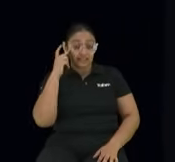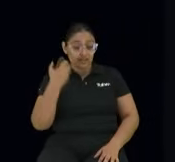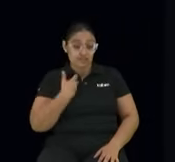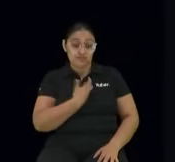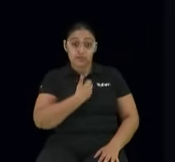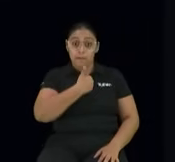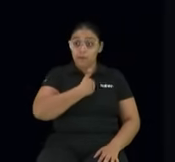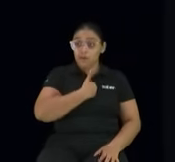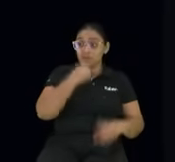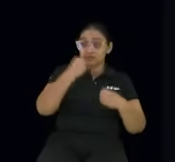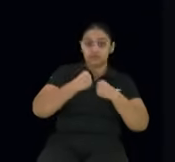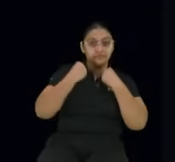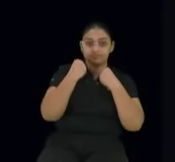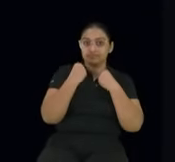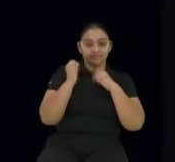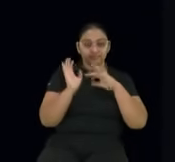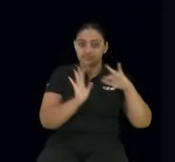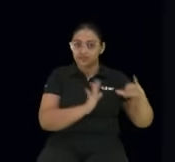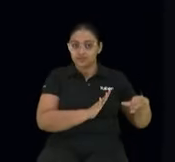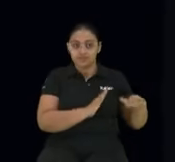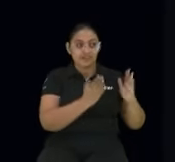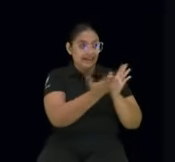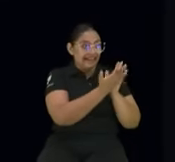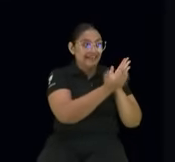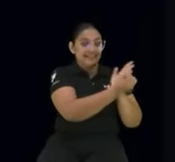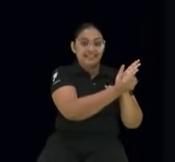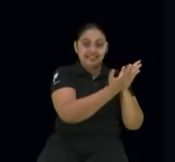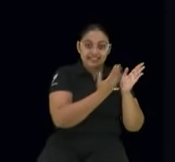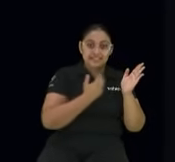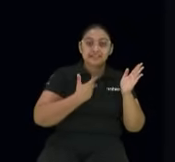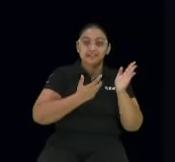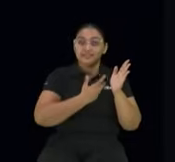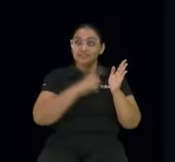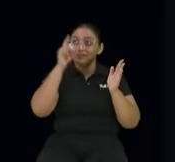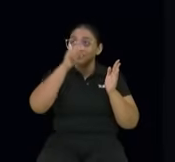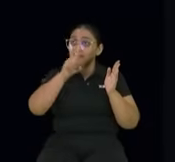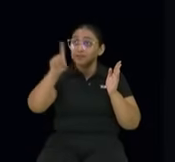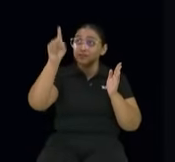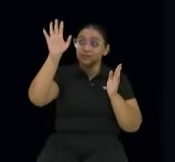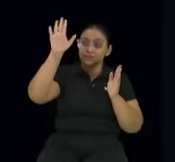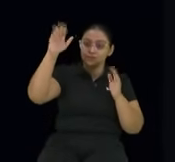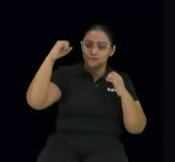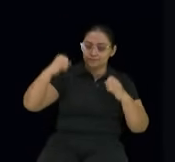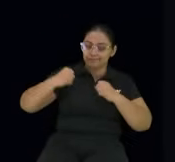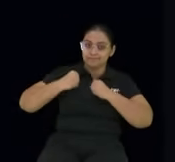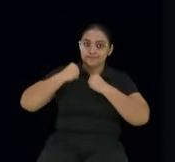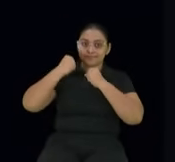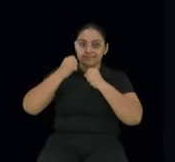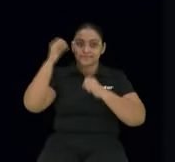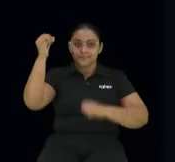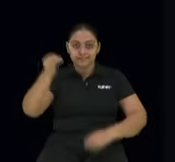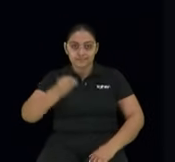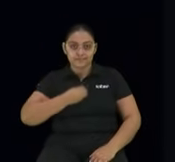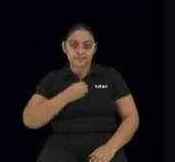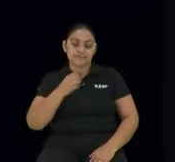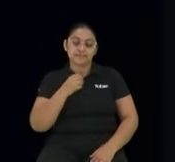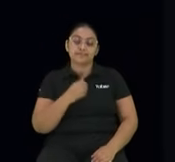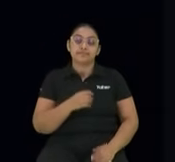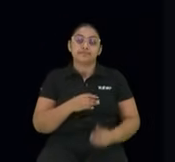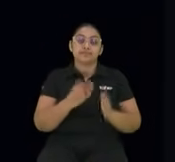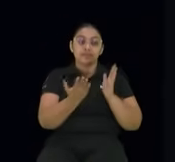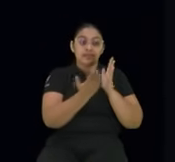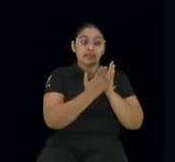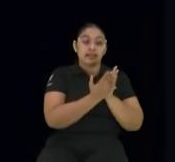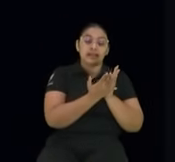Dios por eso decía efesos 6:10 fortaleceos en el señor y en el poder de su fuerza en segundo lugar dice Jeremías capítulo 9